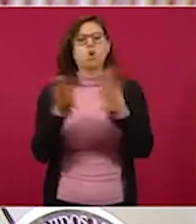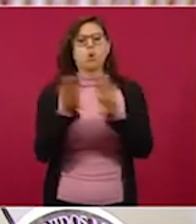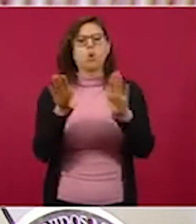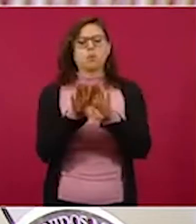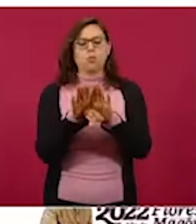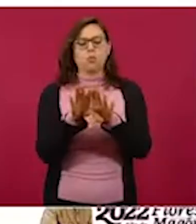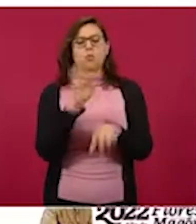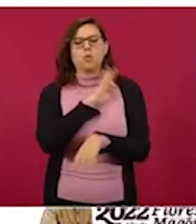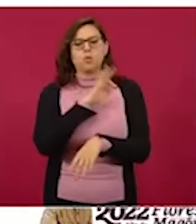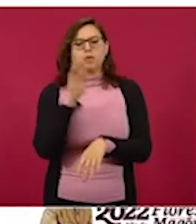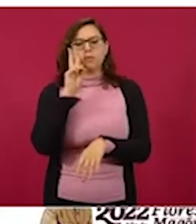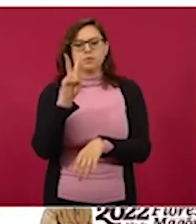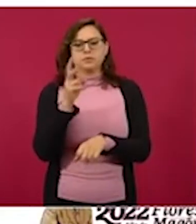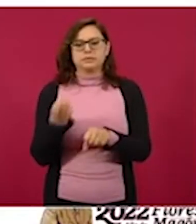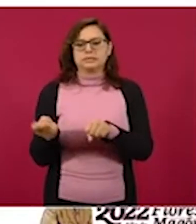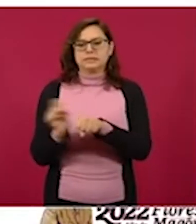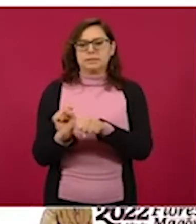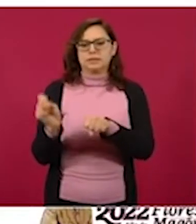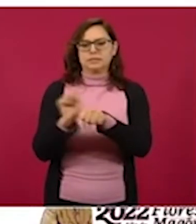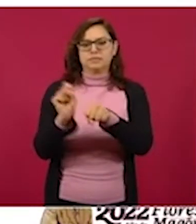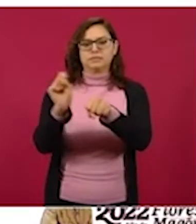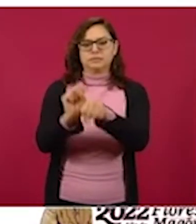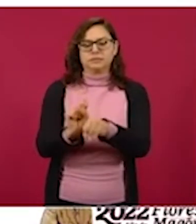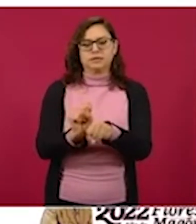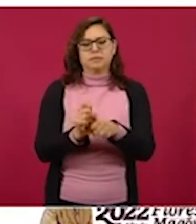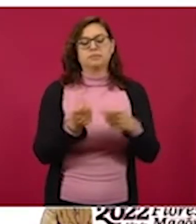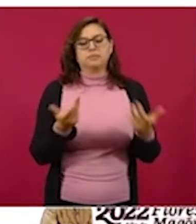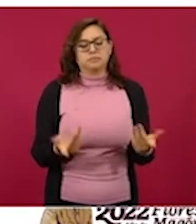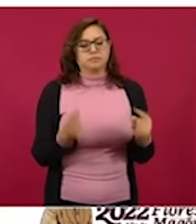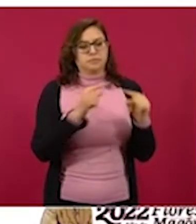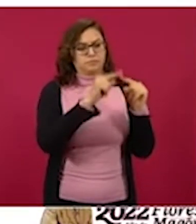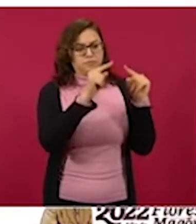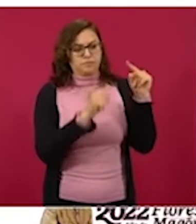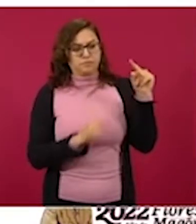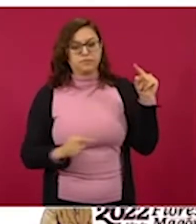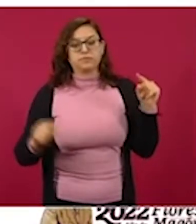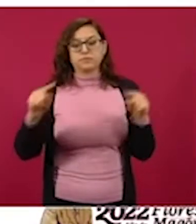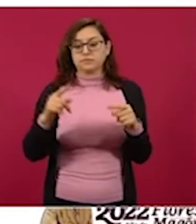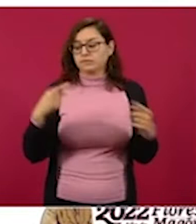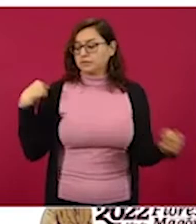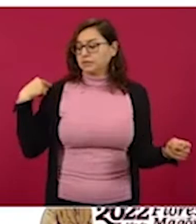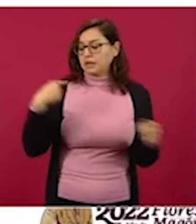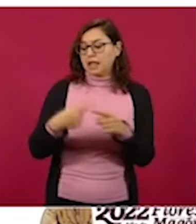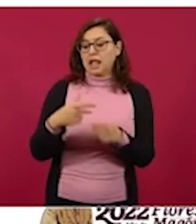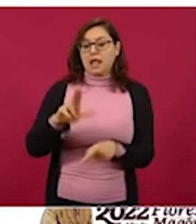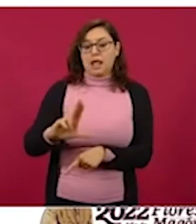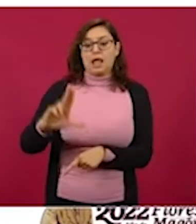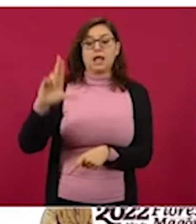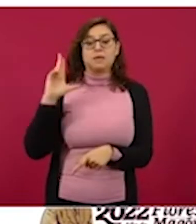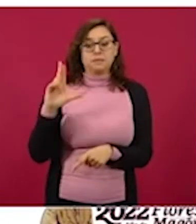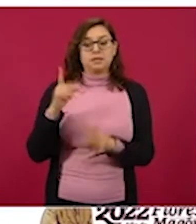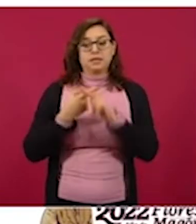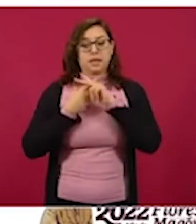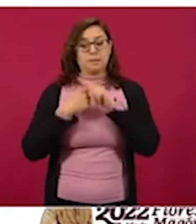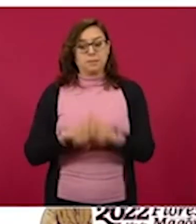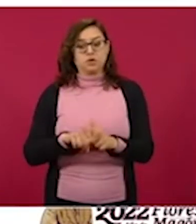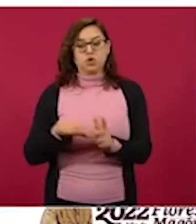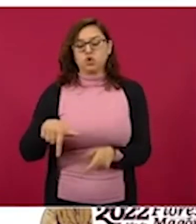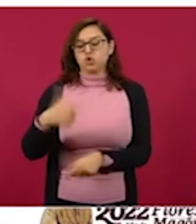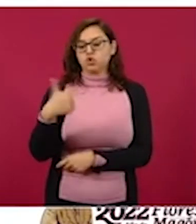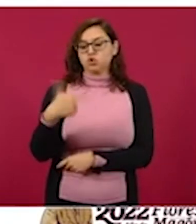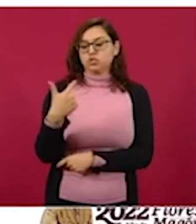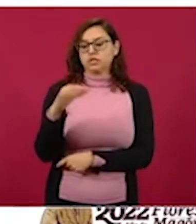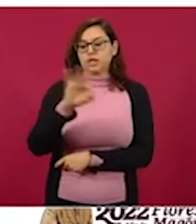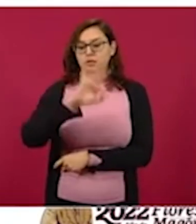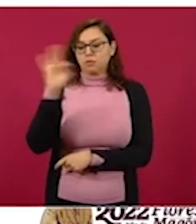los índices de contagios y hospitalizaciones han ido a la baja en todo el país abrimos con un incremento del 12%